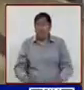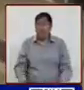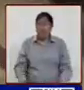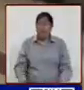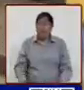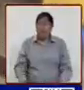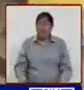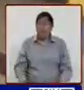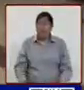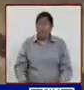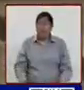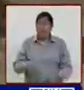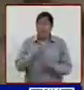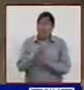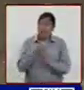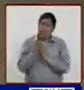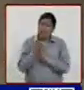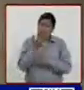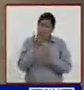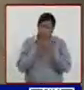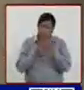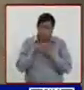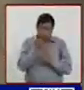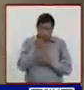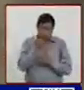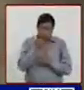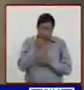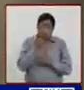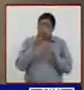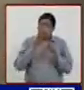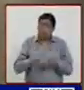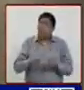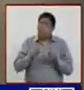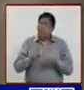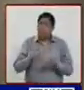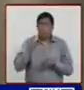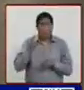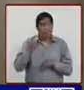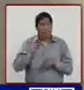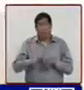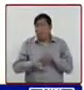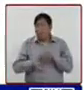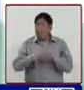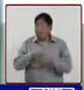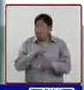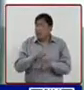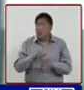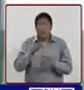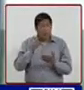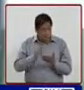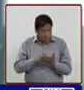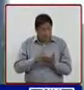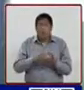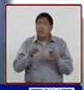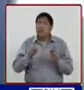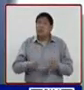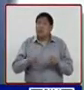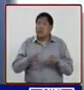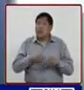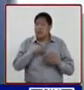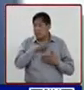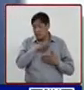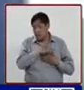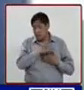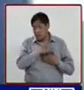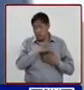Una circunstancia lamentable que se ha propiciado a partir de ciudadanos que simplemente están circulando y estas personas